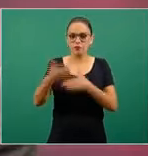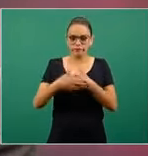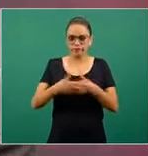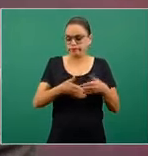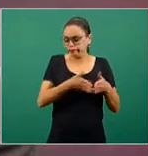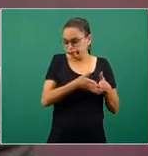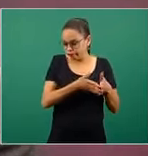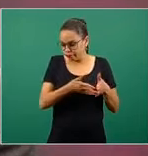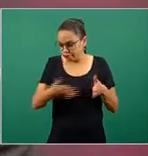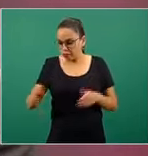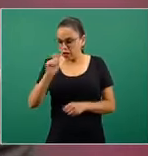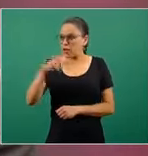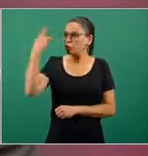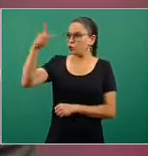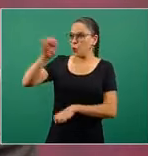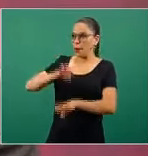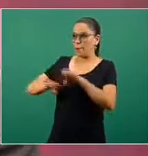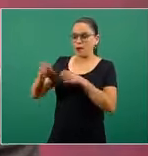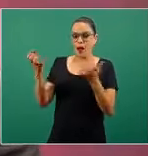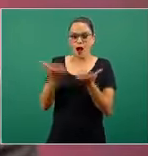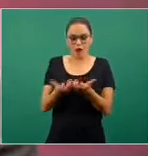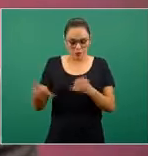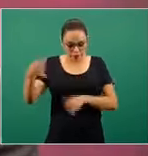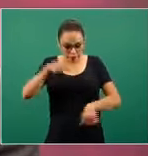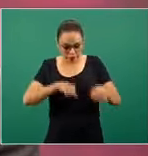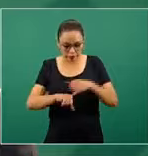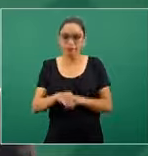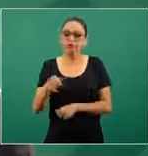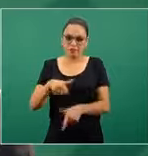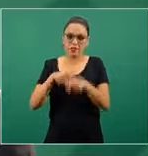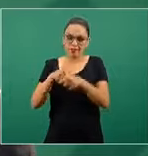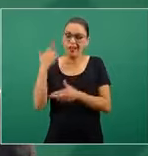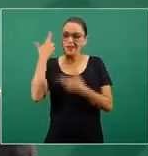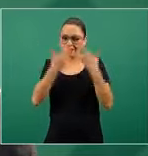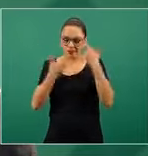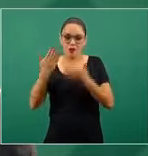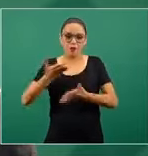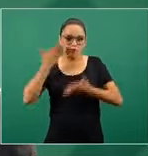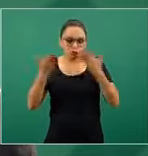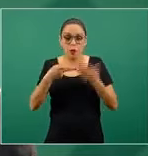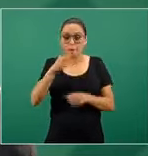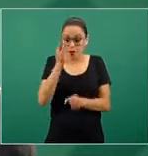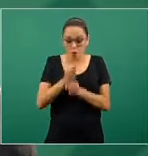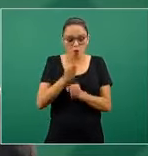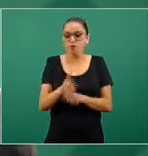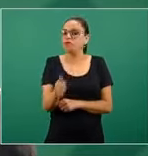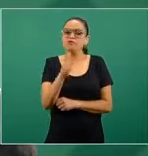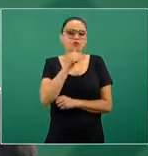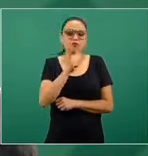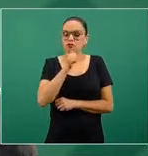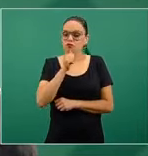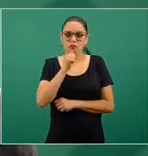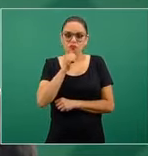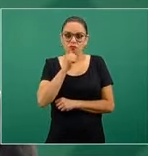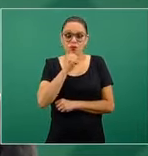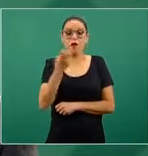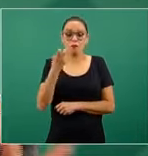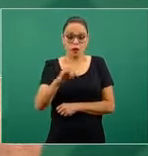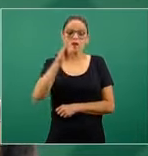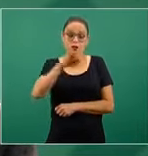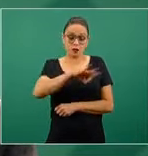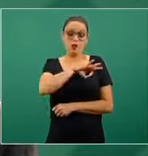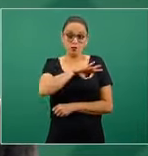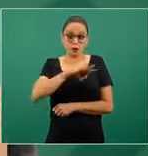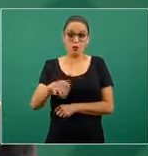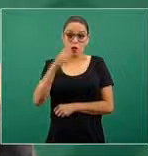de las propias empresas farmacéuticas. Pero al momento no se conoce que tengan esa propiedad, por lo tanto, sí puede ocurrir que una